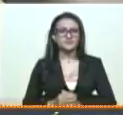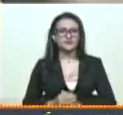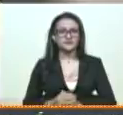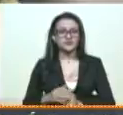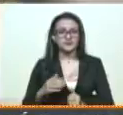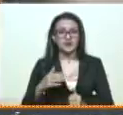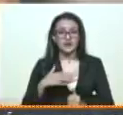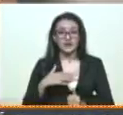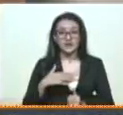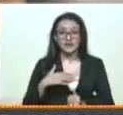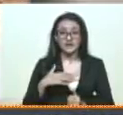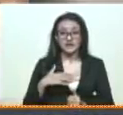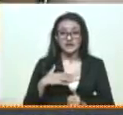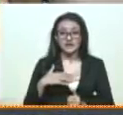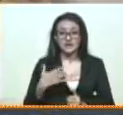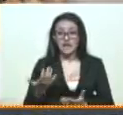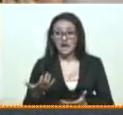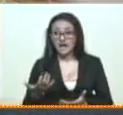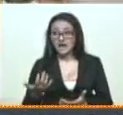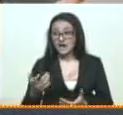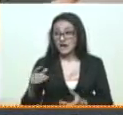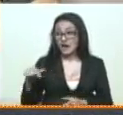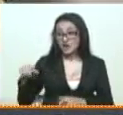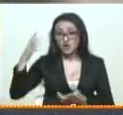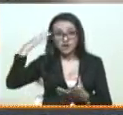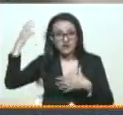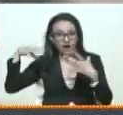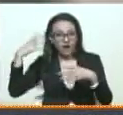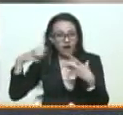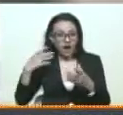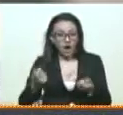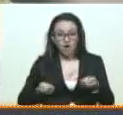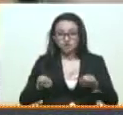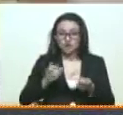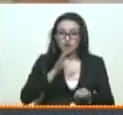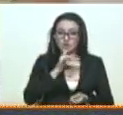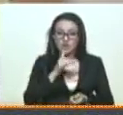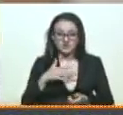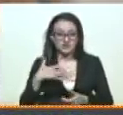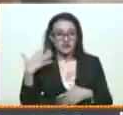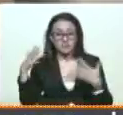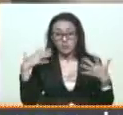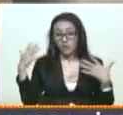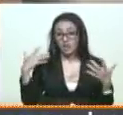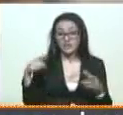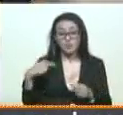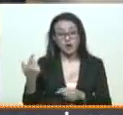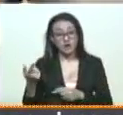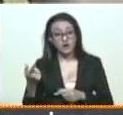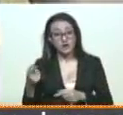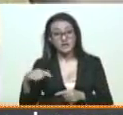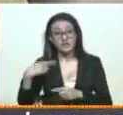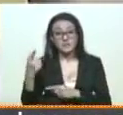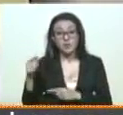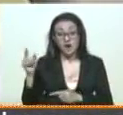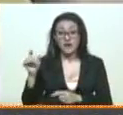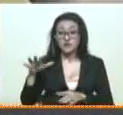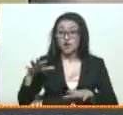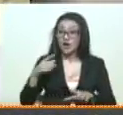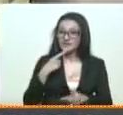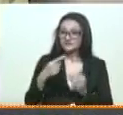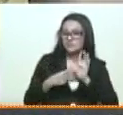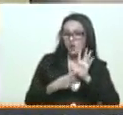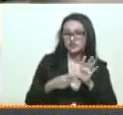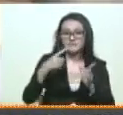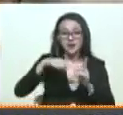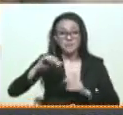buscando sacarlos del autocontrol necesario en una manifestación pública para que luego entonces el cartel mediático se ocupara de